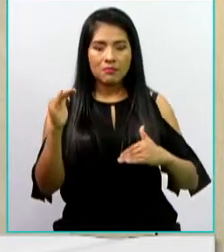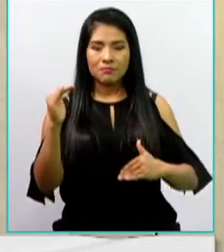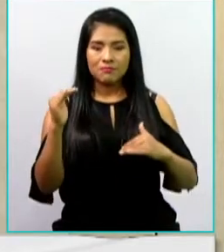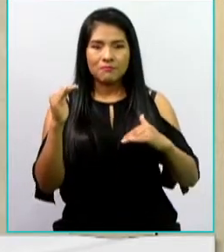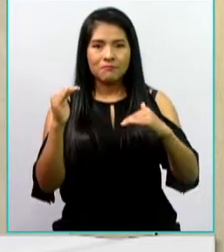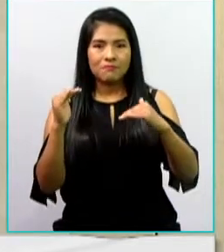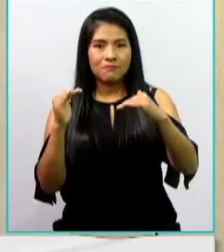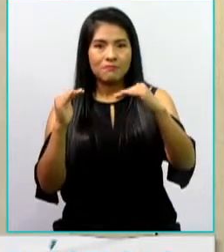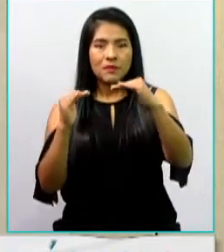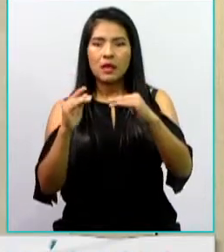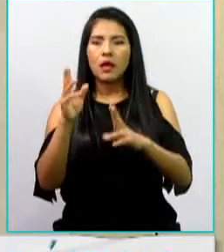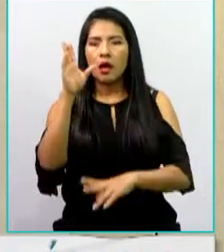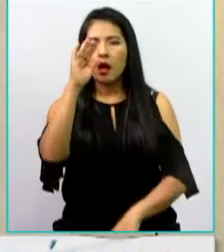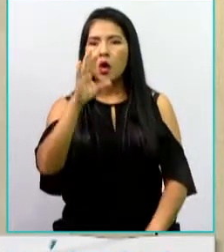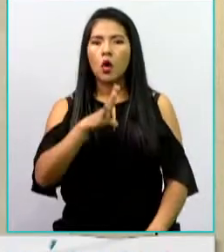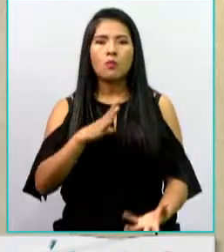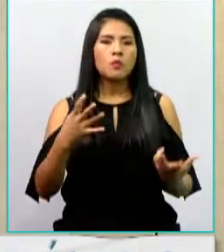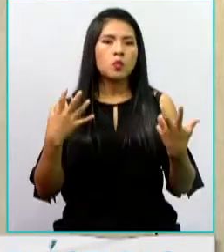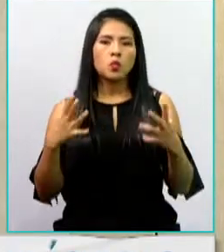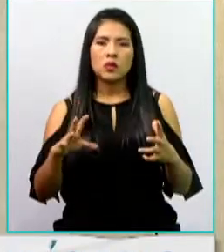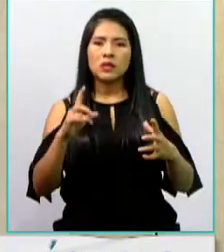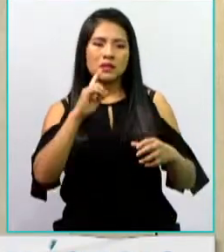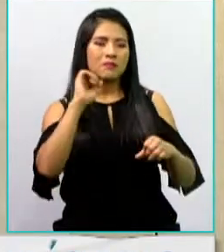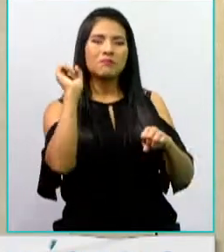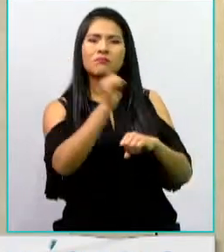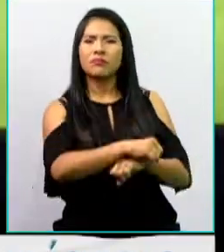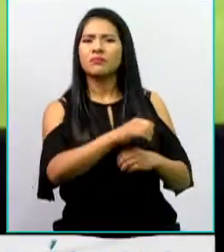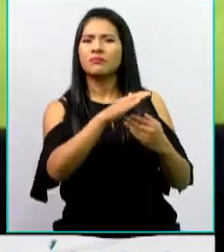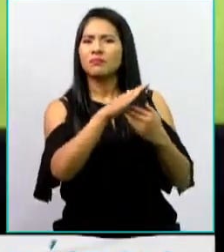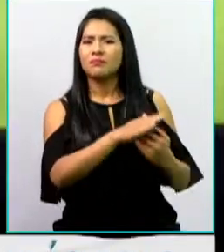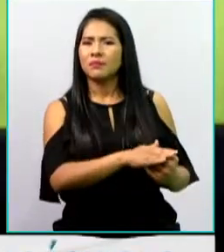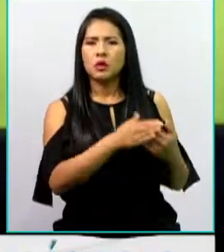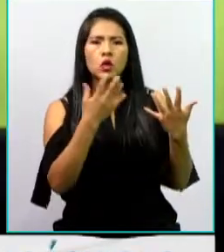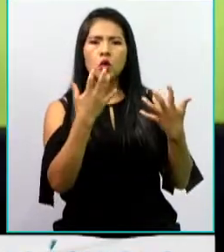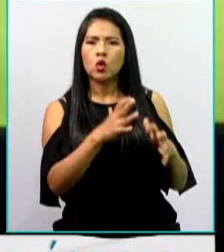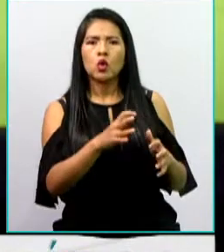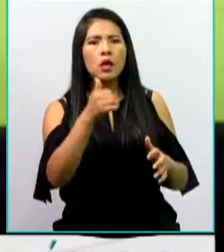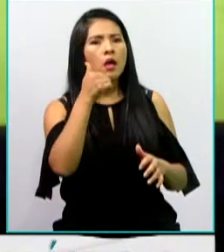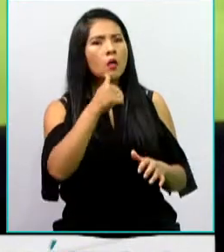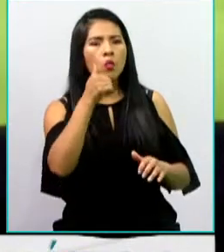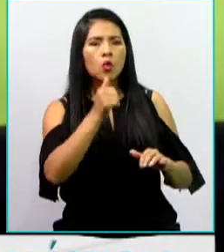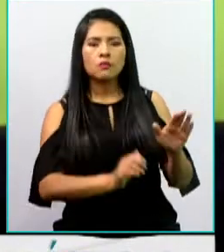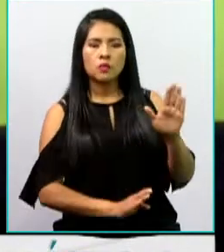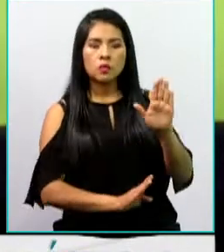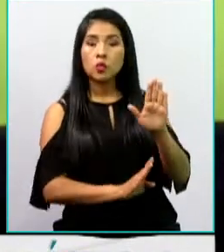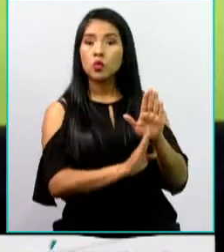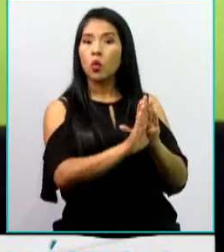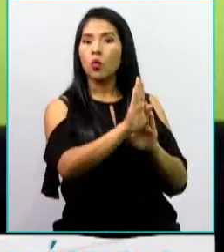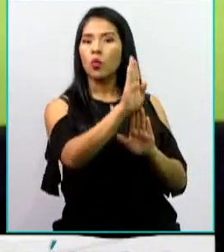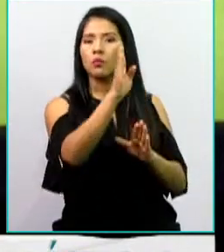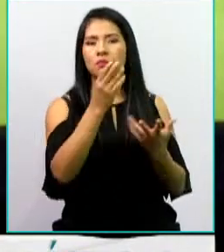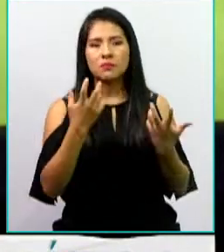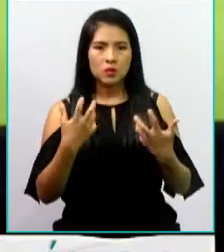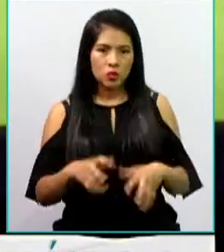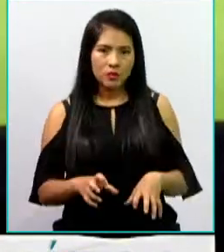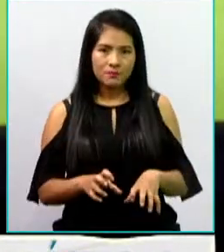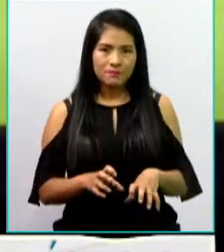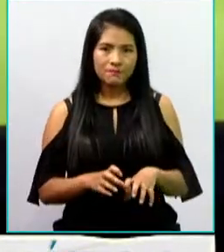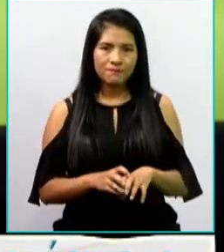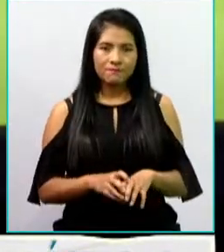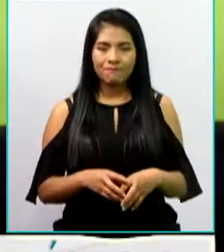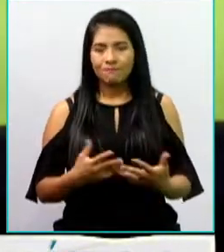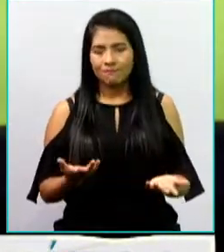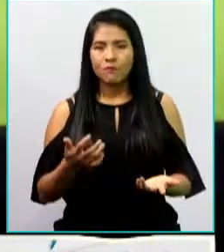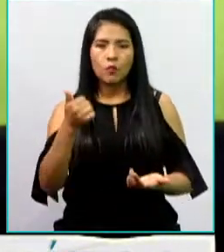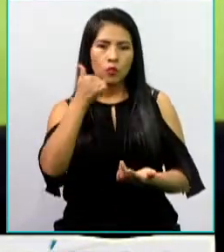no les gusta, ¿no? A los que son machistas, no quieren que una mujer se supere. Y que justamente tenemos que